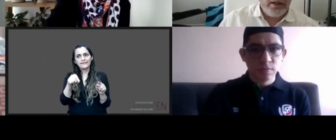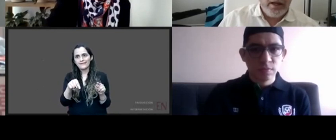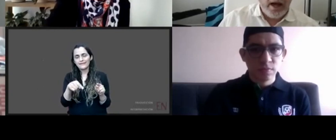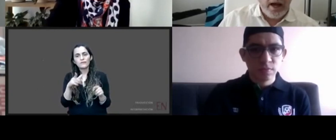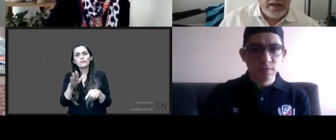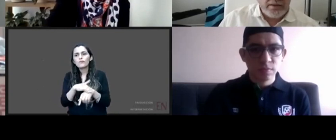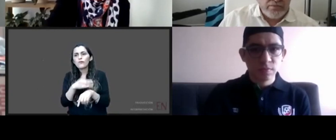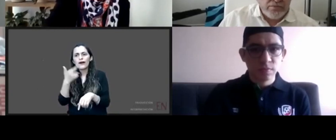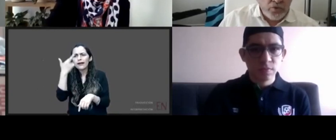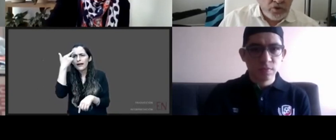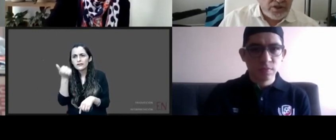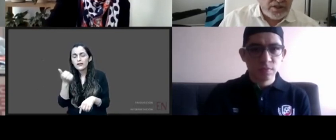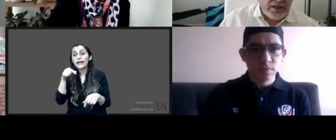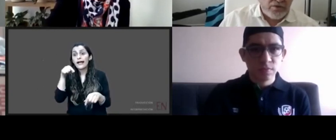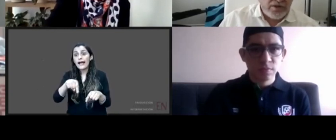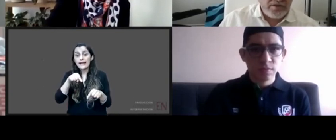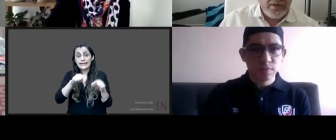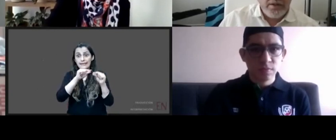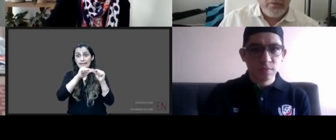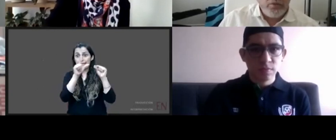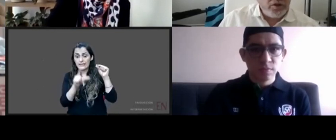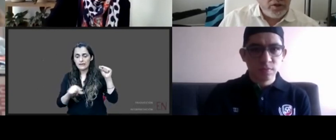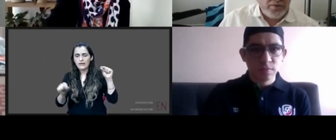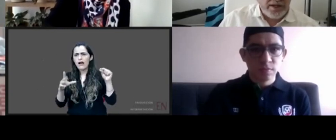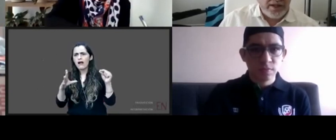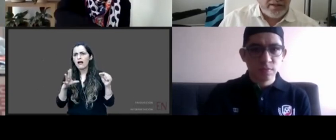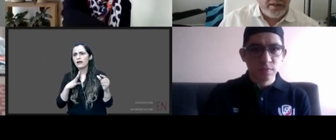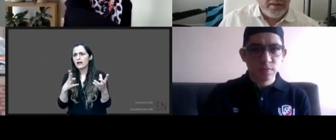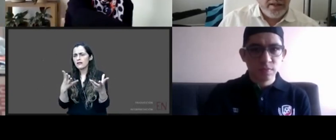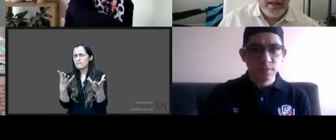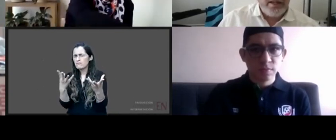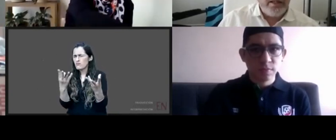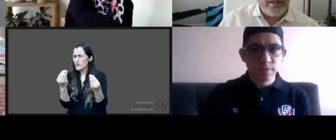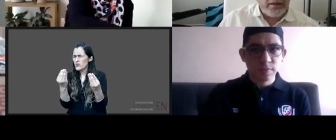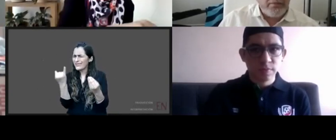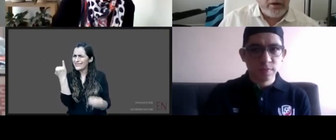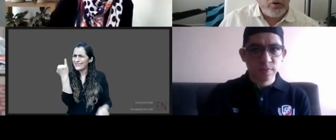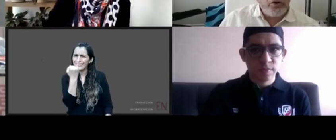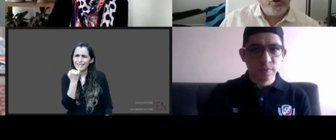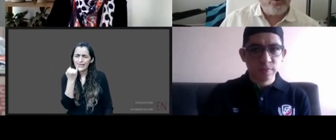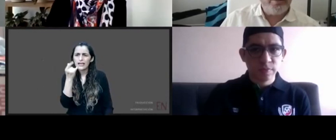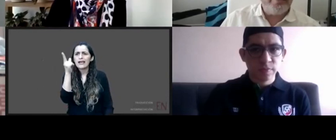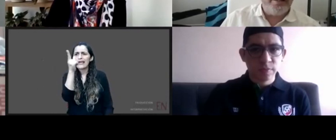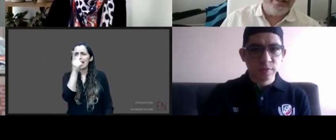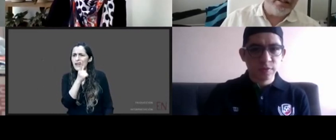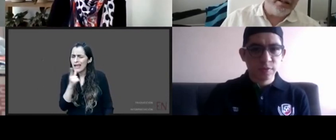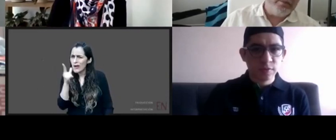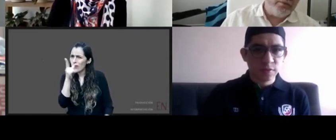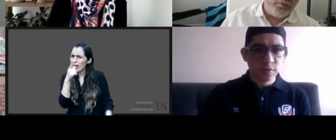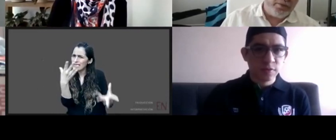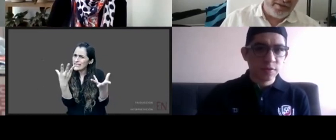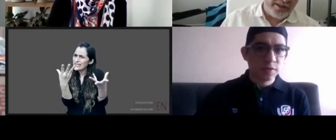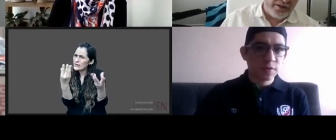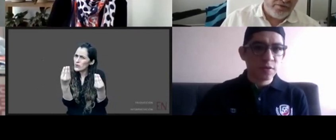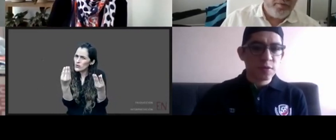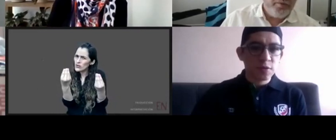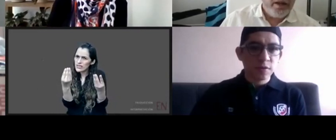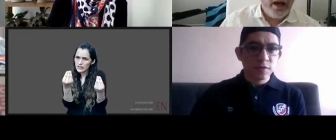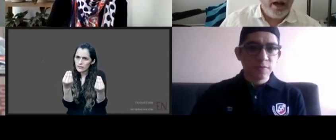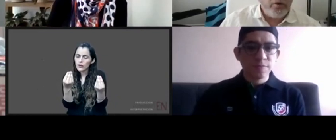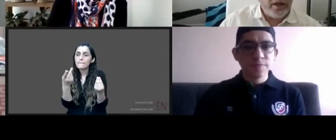sociedad hay muchas lenguas, muchas variantes, y sin embargo no todas tienen el mismo